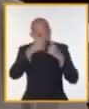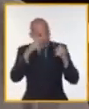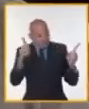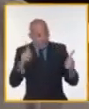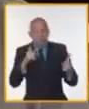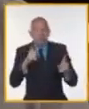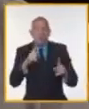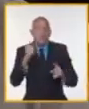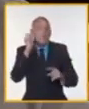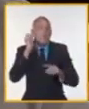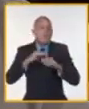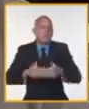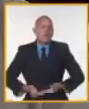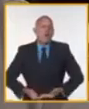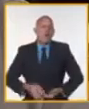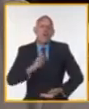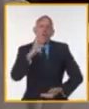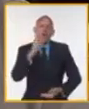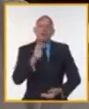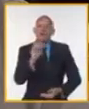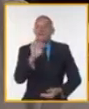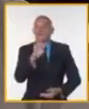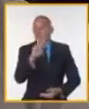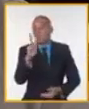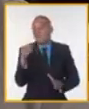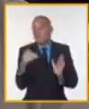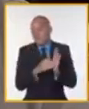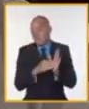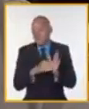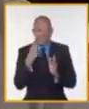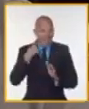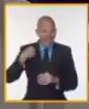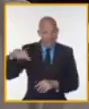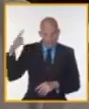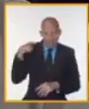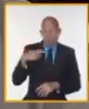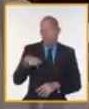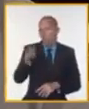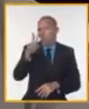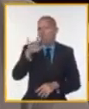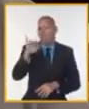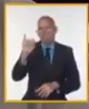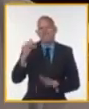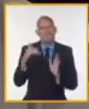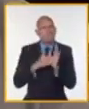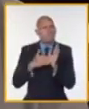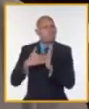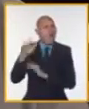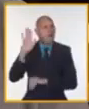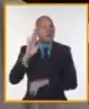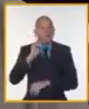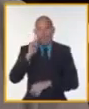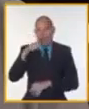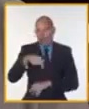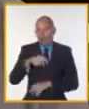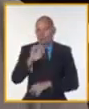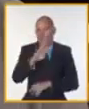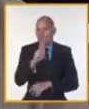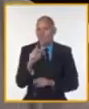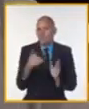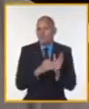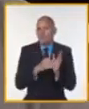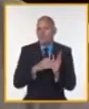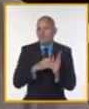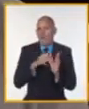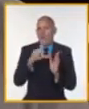teníamos el año pasado, en esta fecha que teníamos 46.000, 47.000. Hay menos embarazadas, tenemos que trabajar más diferenciadamente con ellas.